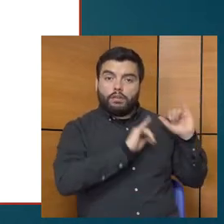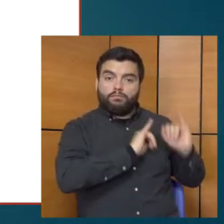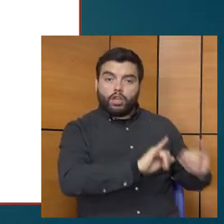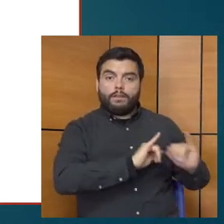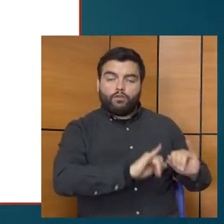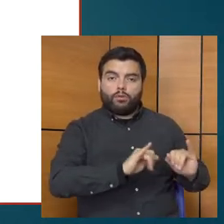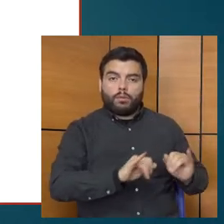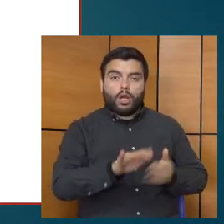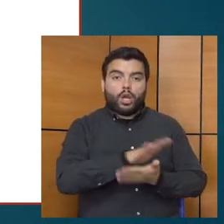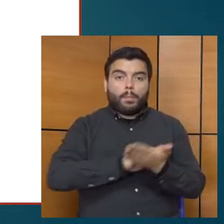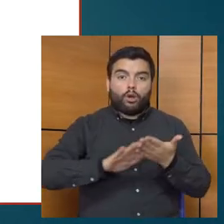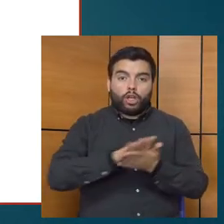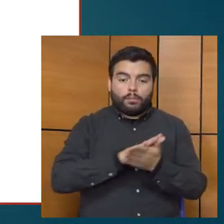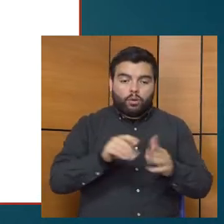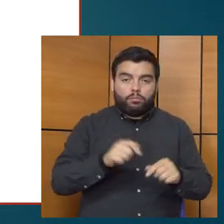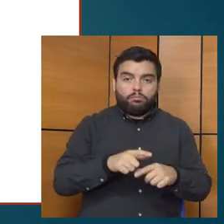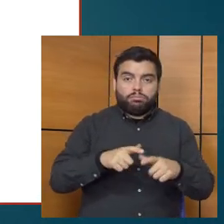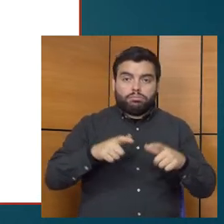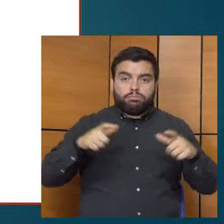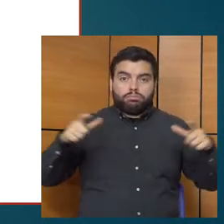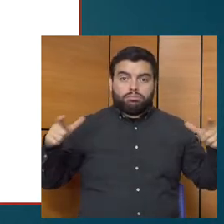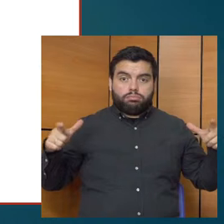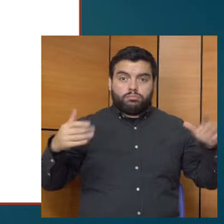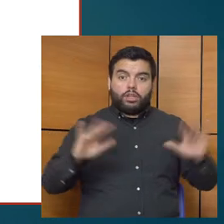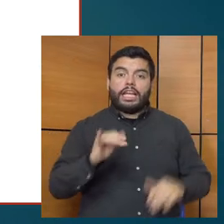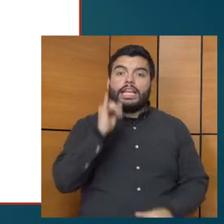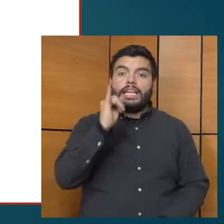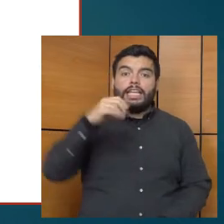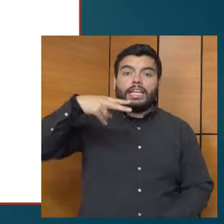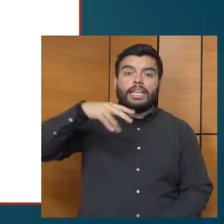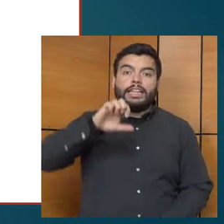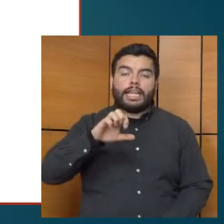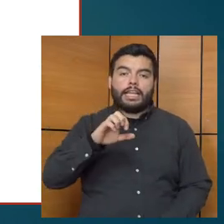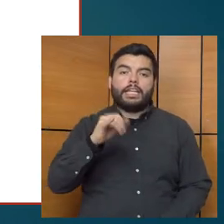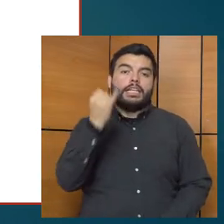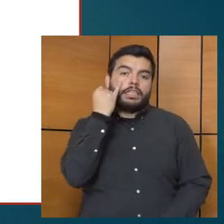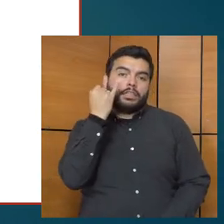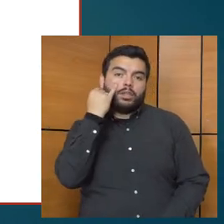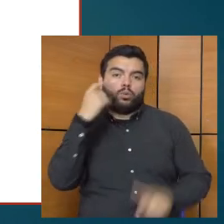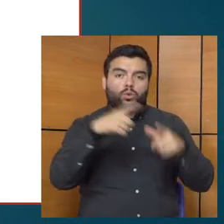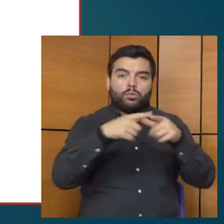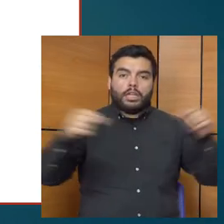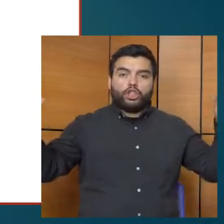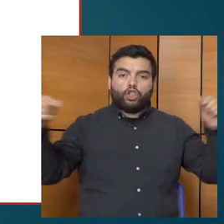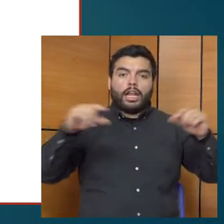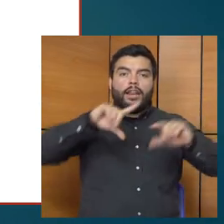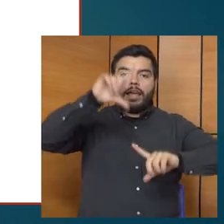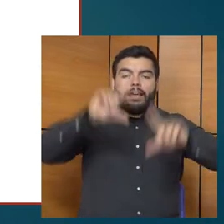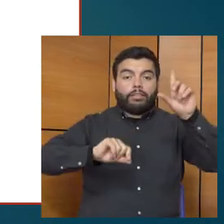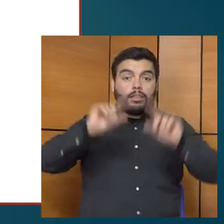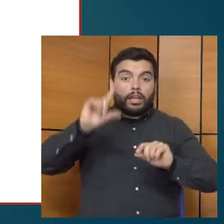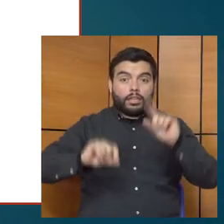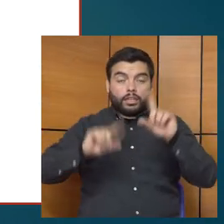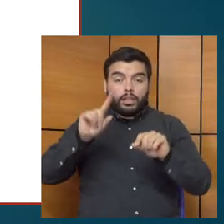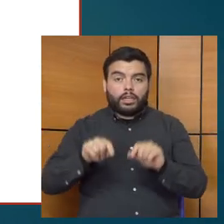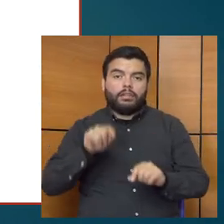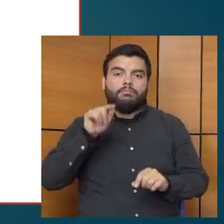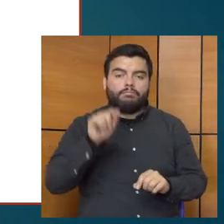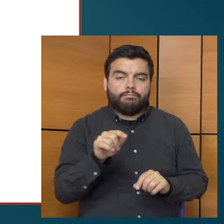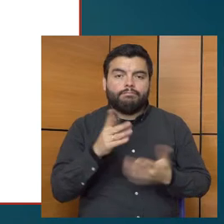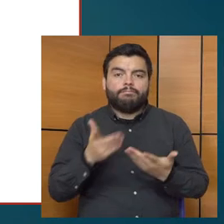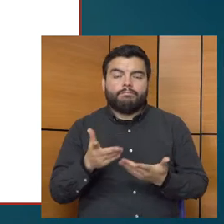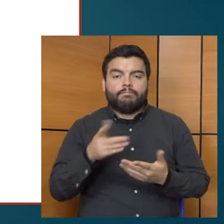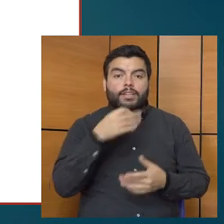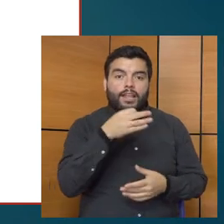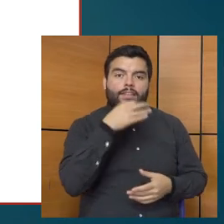el índice de envejecimiento de Chile, que se publica por el Instituto Nacional de Estadística de Chile, pues actualmente, bueno, este